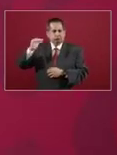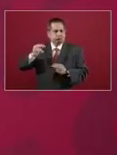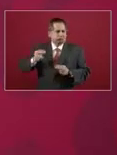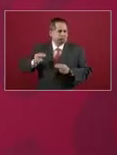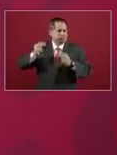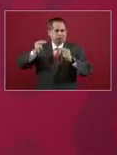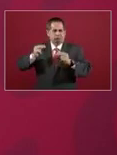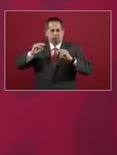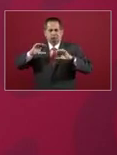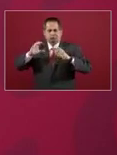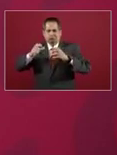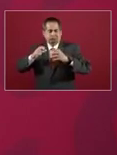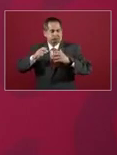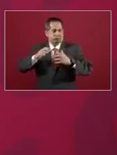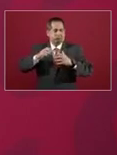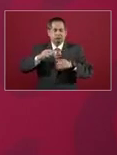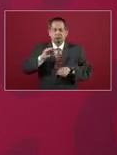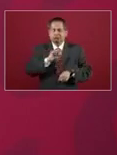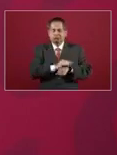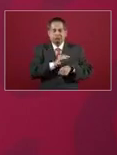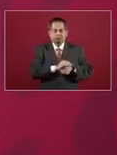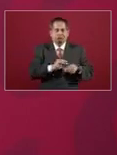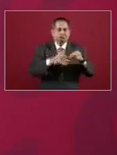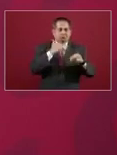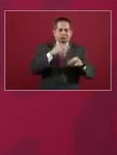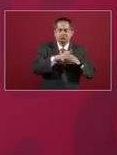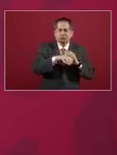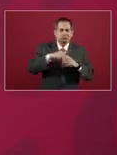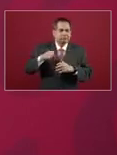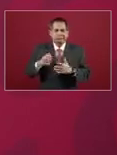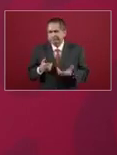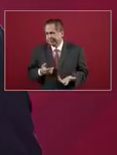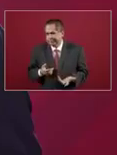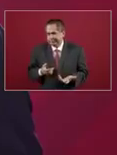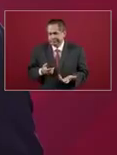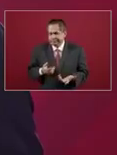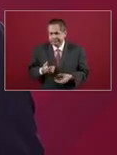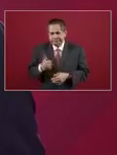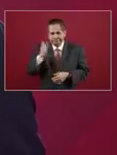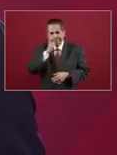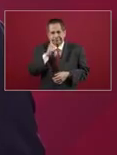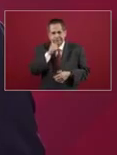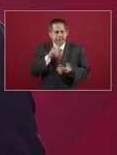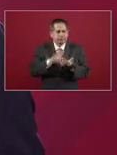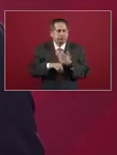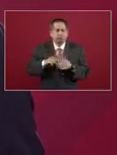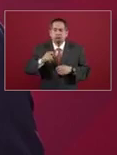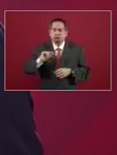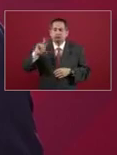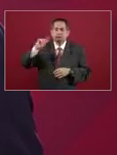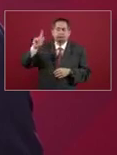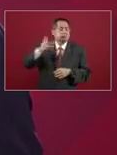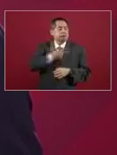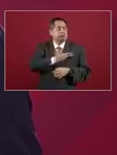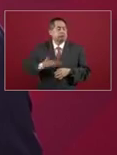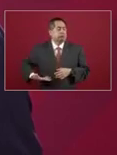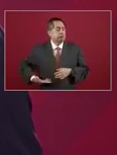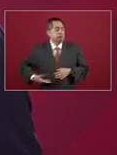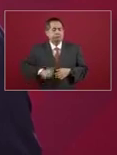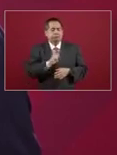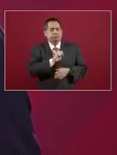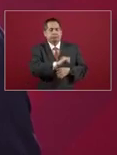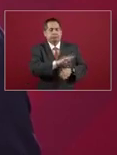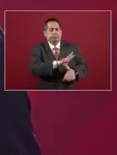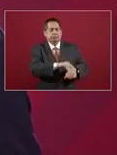negocios hechos al amparo del poder público siempre se hacían con el visto bueno del presidente de la República.